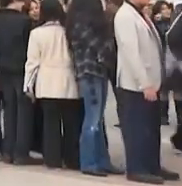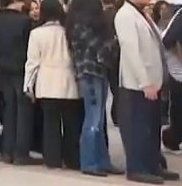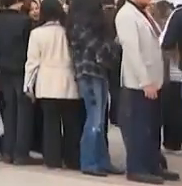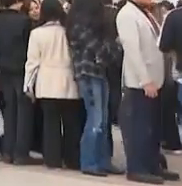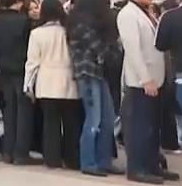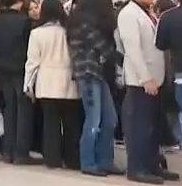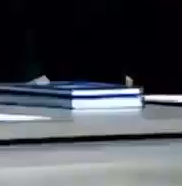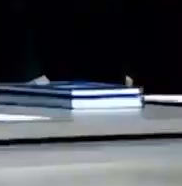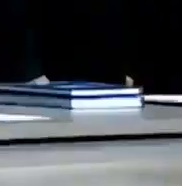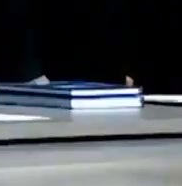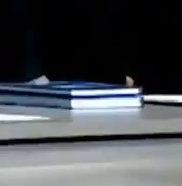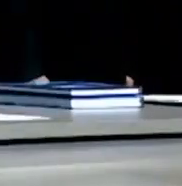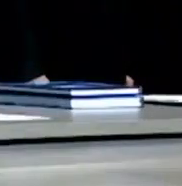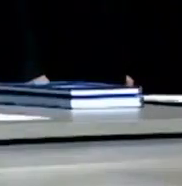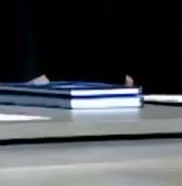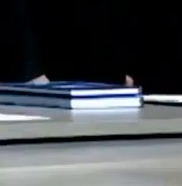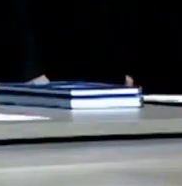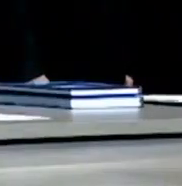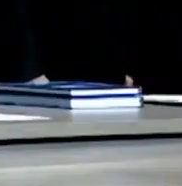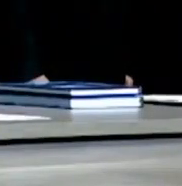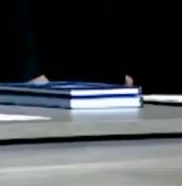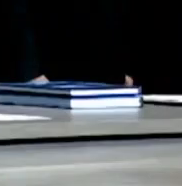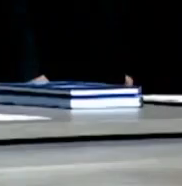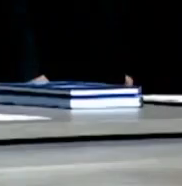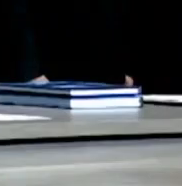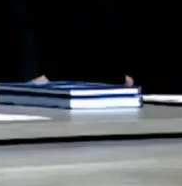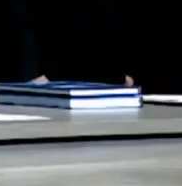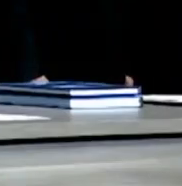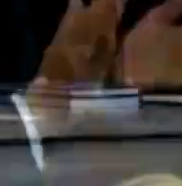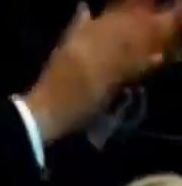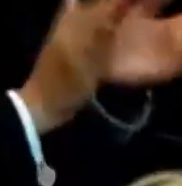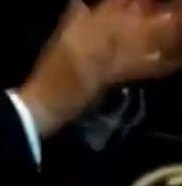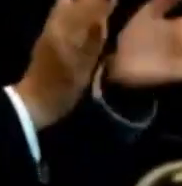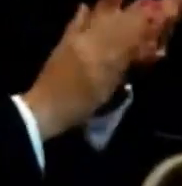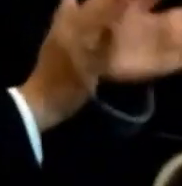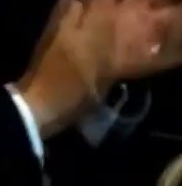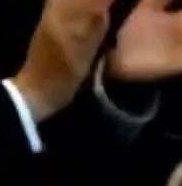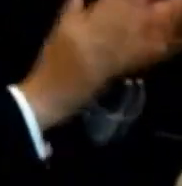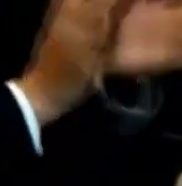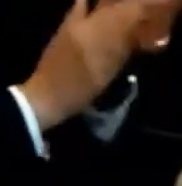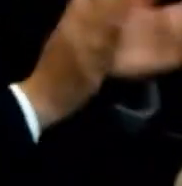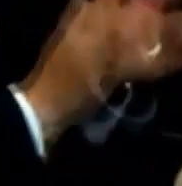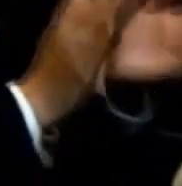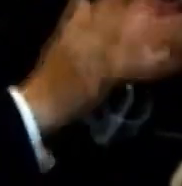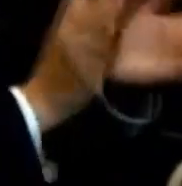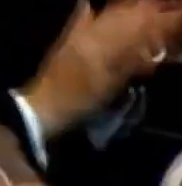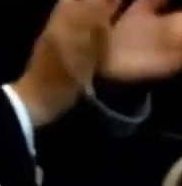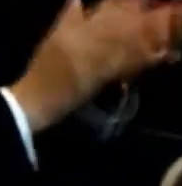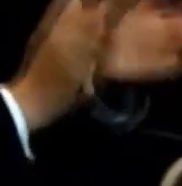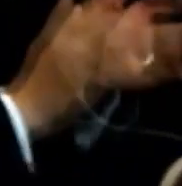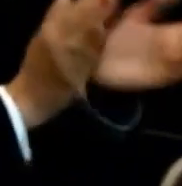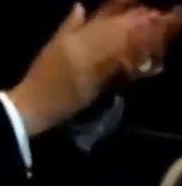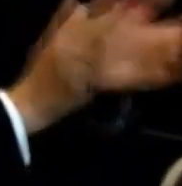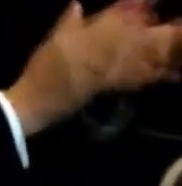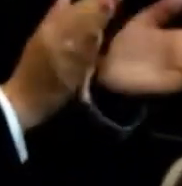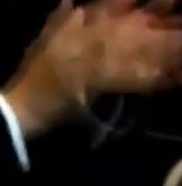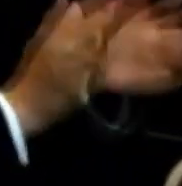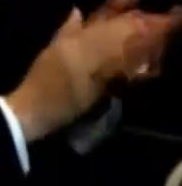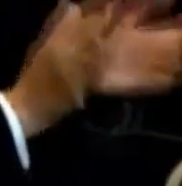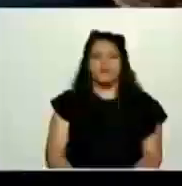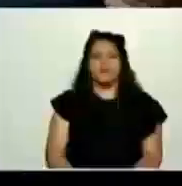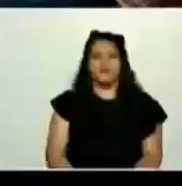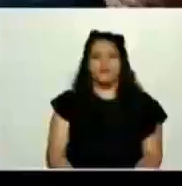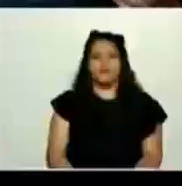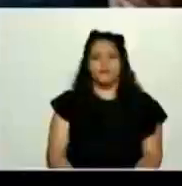sociedad Comenzando por supuesto por el gobernador del estado Sergio Salomón Céspedes y el gobernador electo Alejandro Armenta así como rectores de